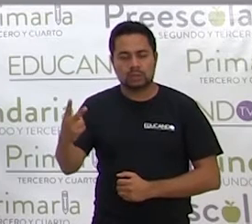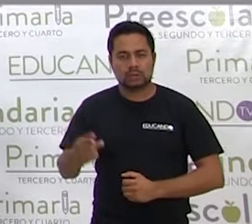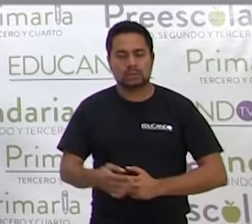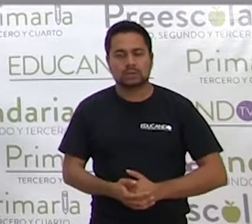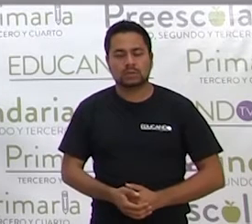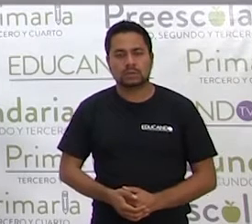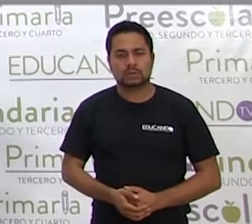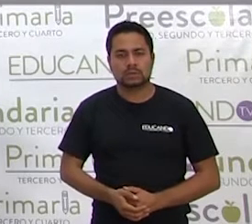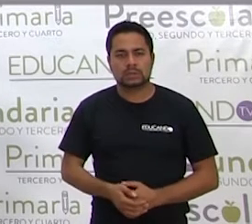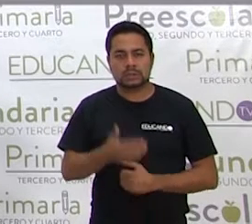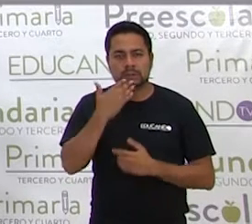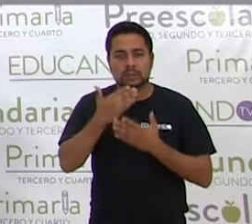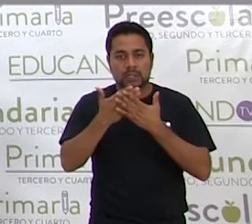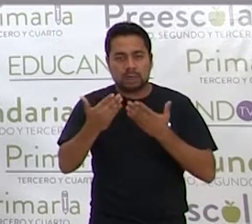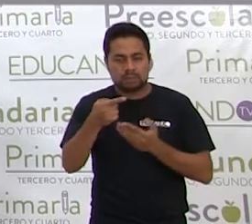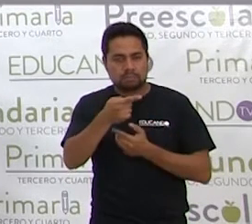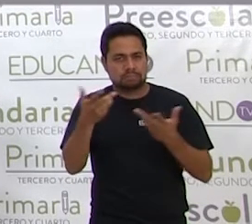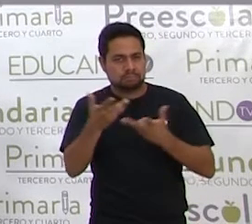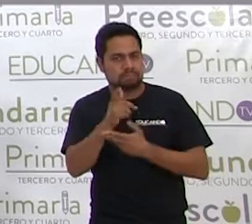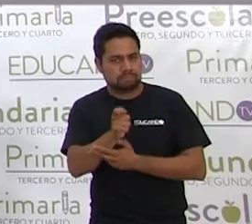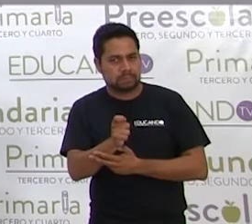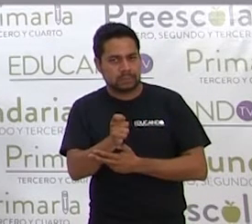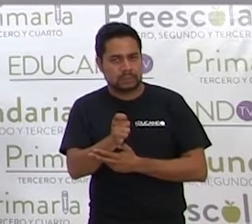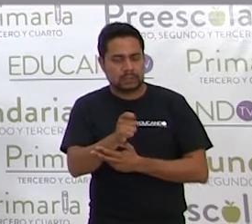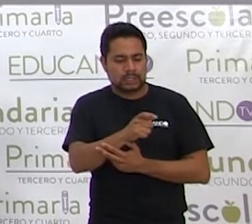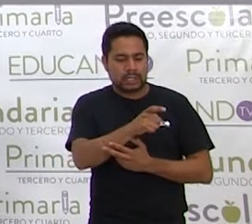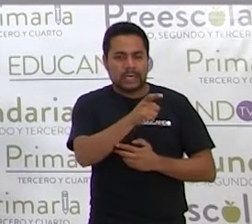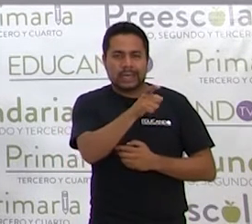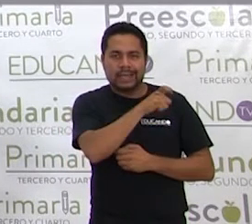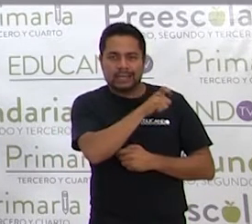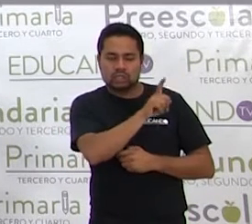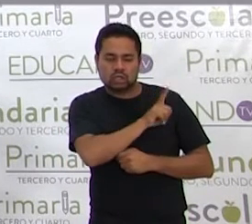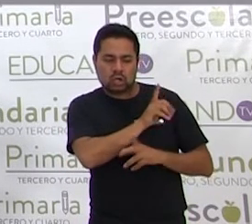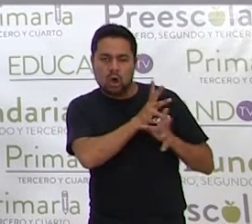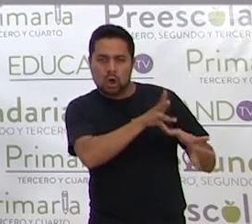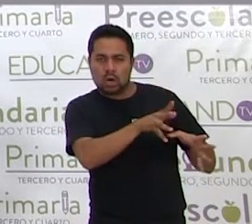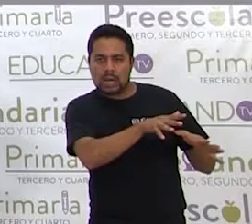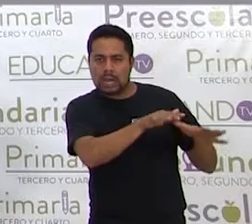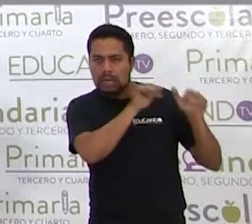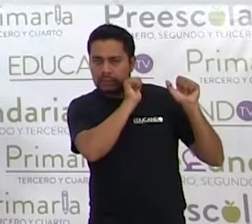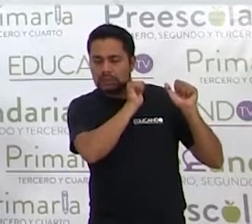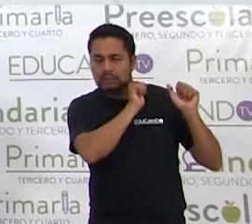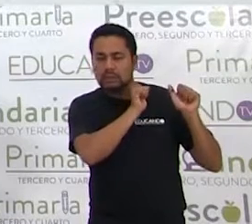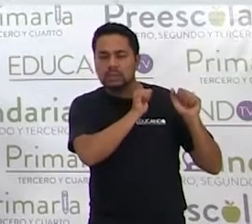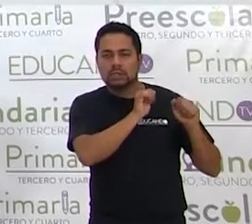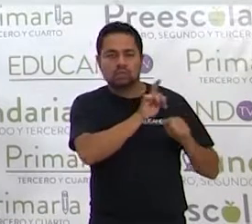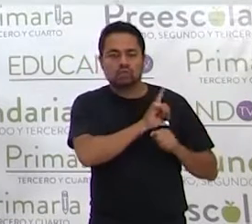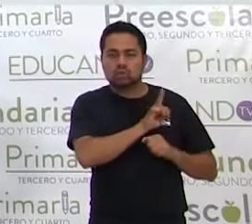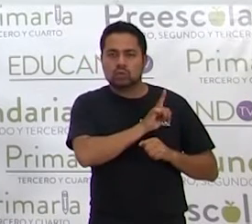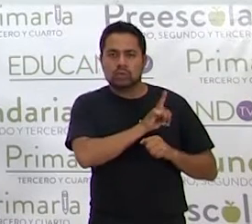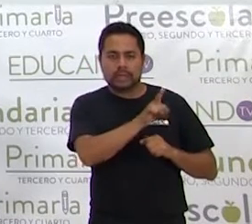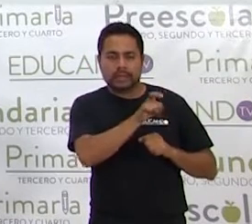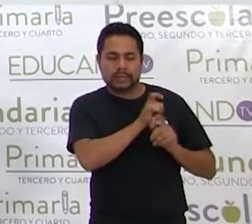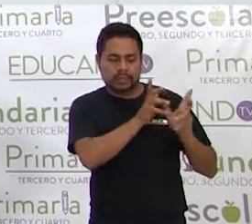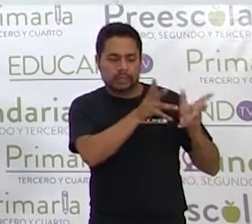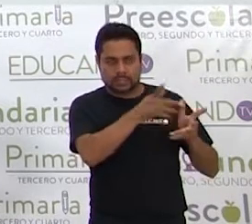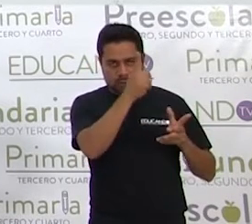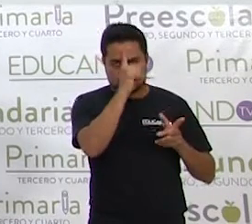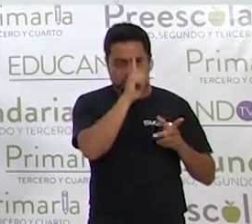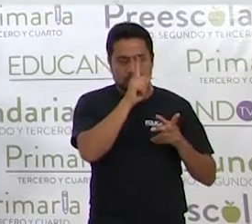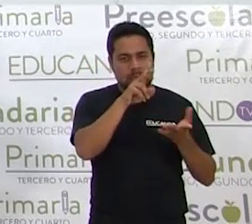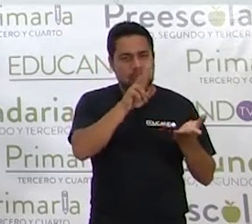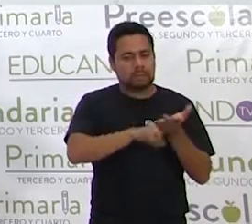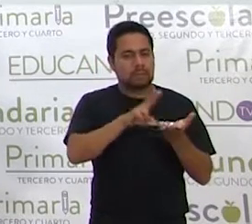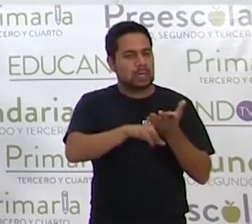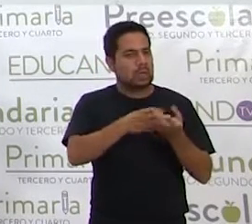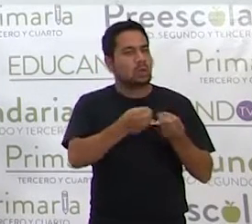ahora qué vamos a hacer vamos a despejar la x y vamos a dejar solito la x para encontrarle